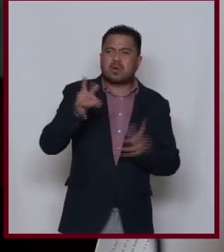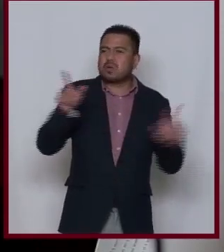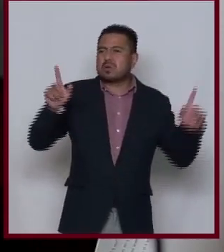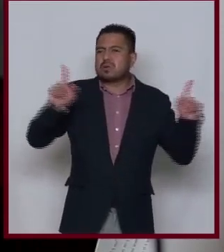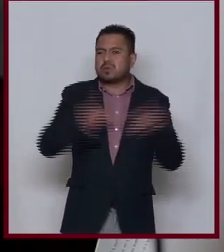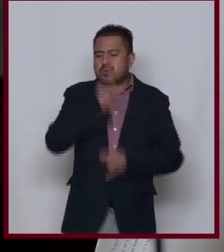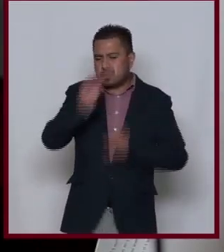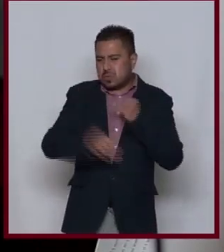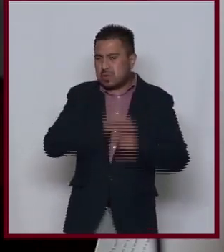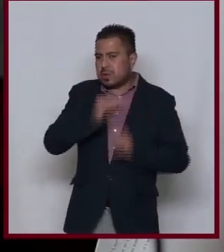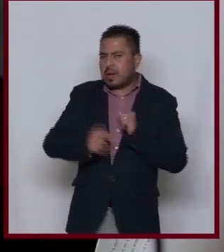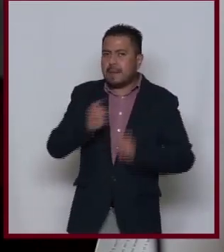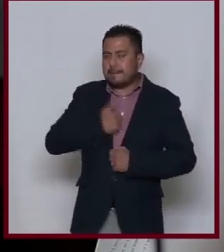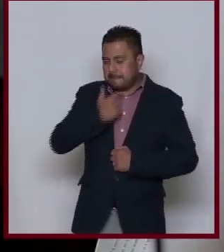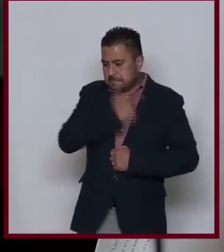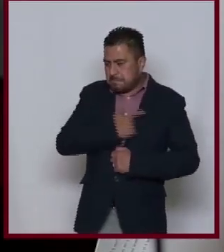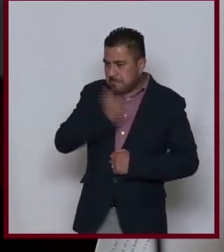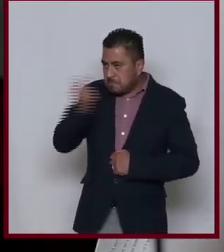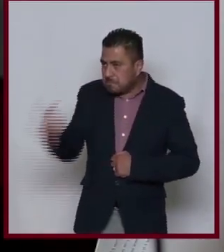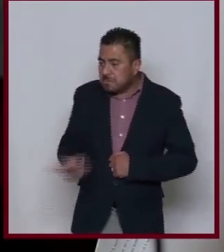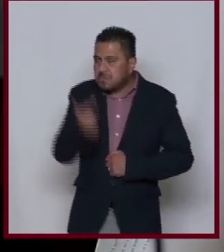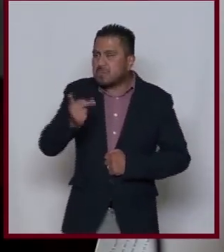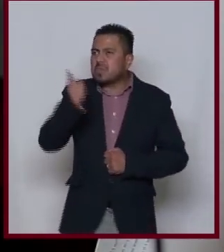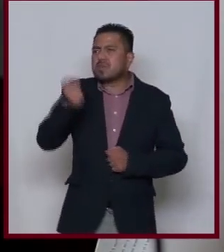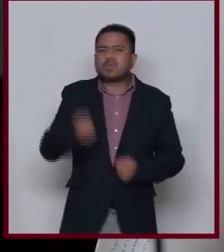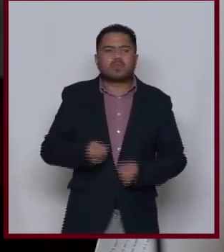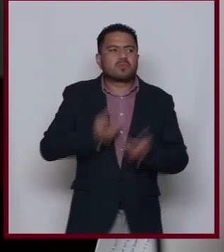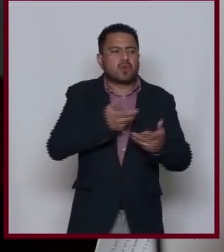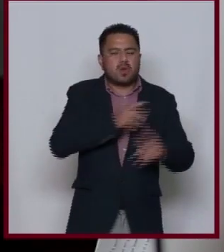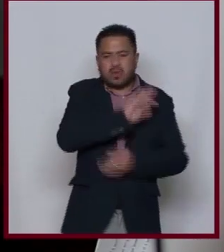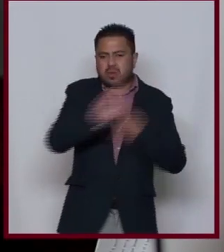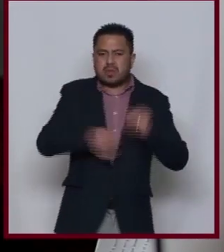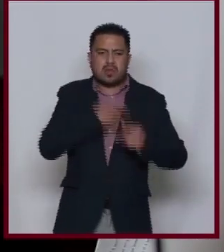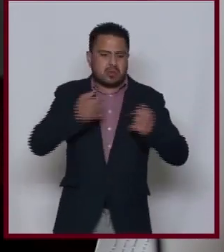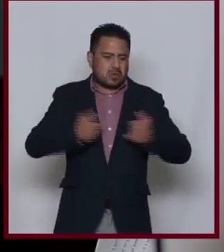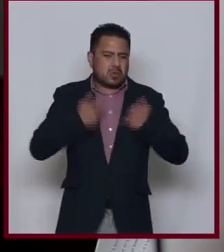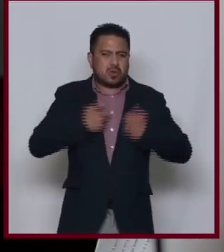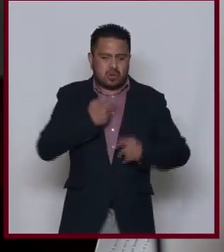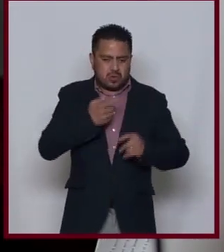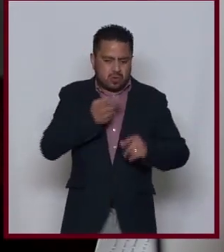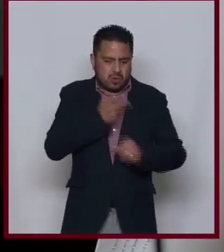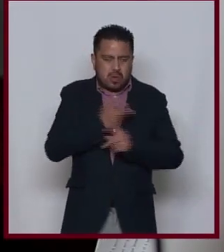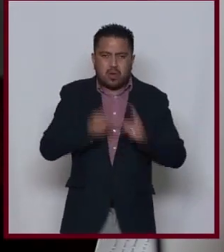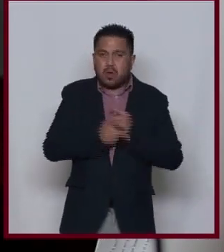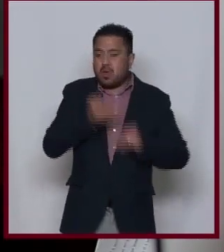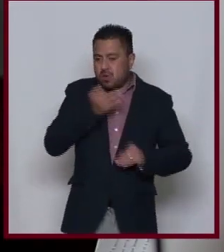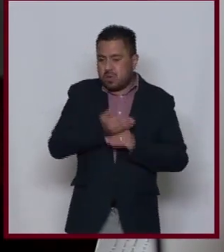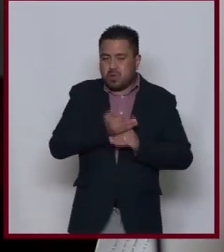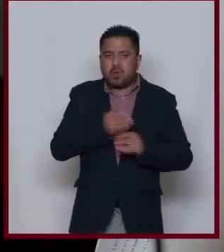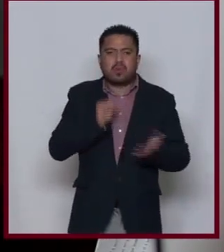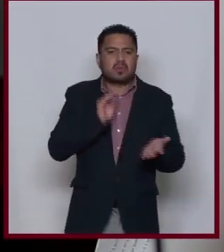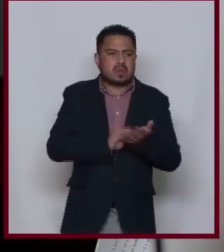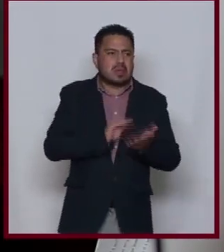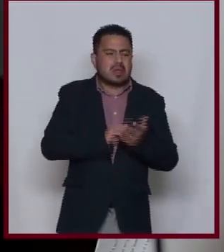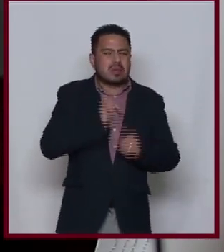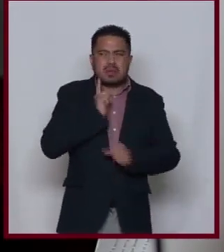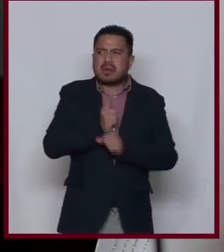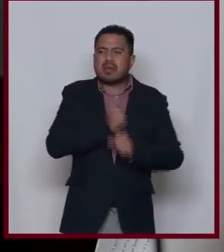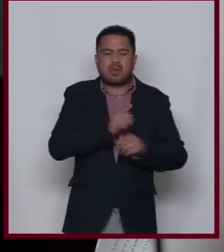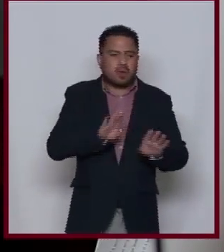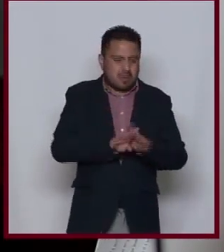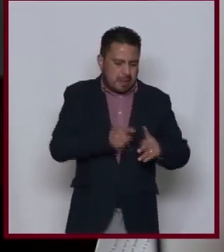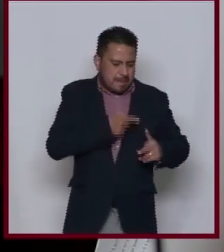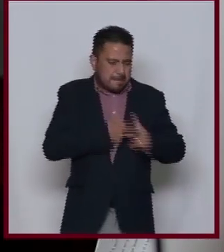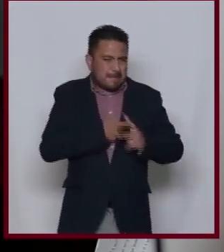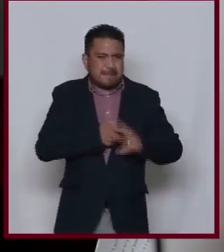más por último me gustaría preguntarte, ¿qué le dirías a los chicos de preparatoria que ahorita justo están todavía como viendo estas matemáticas